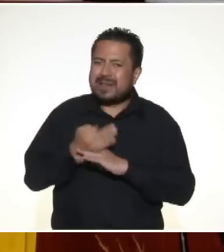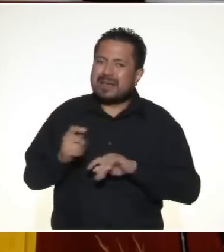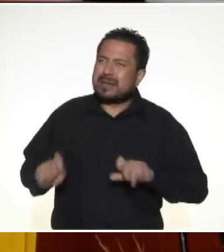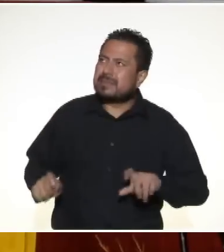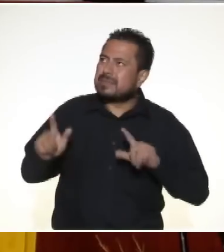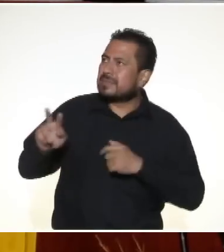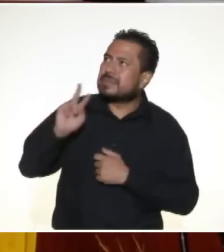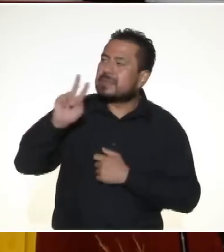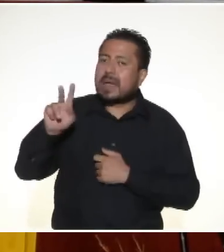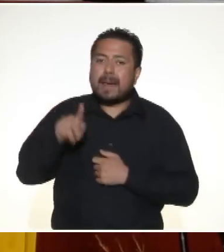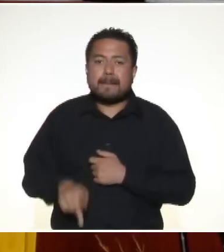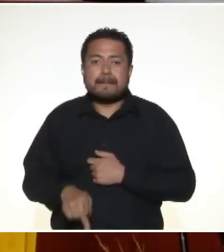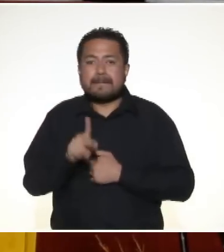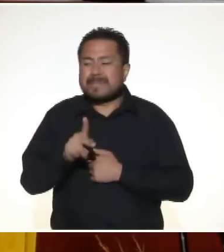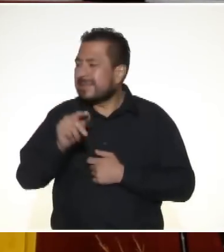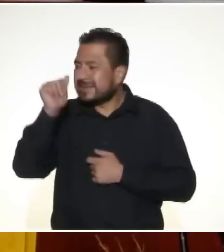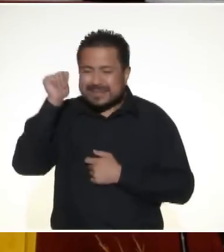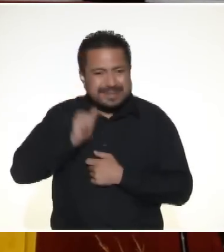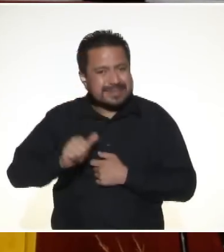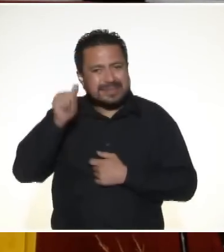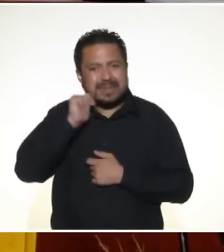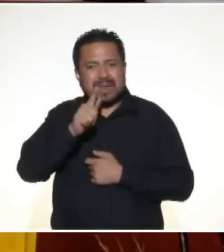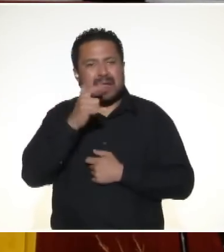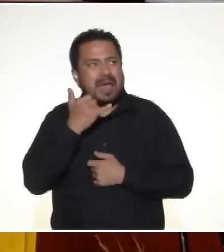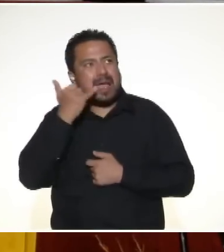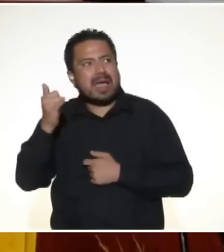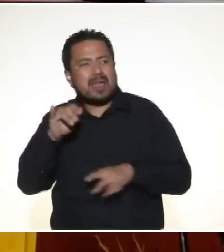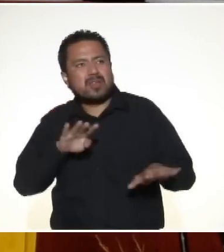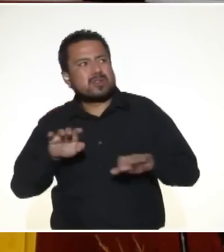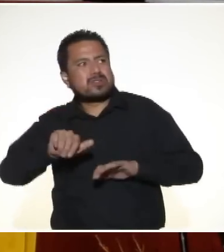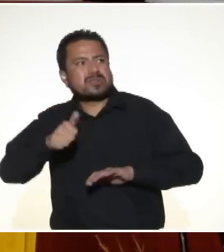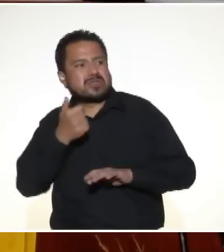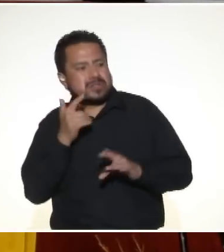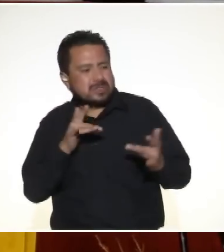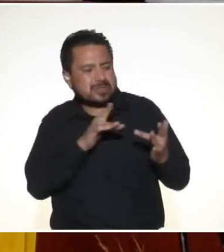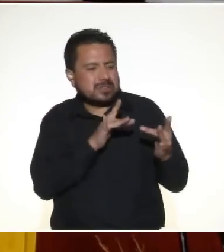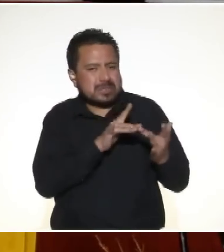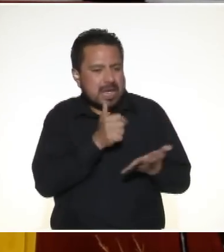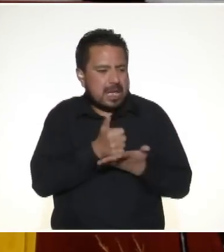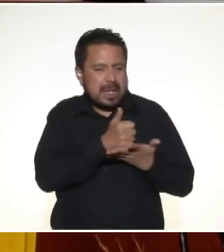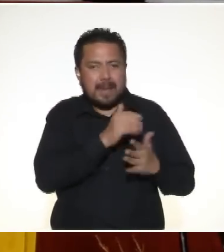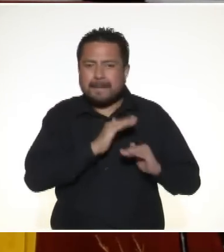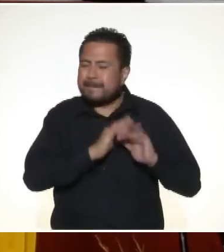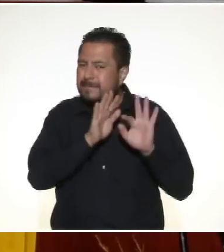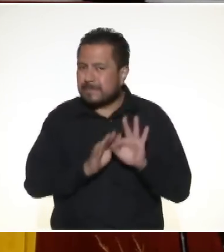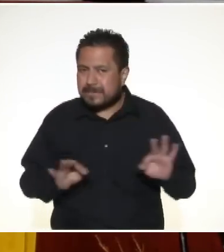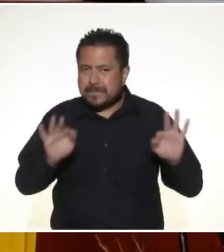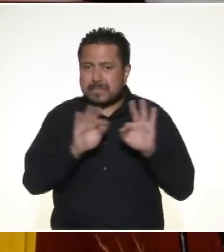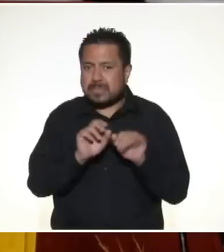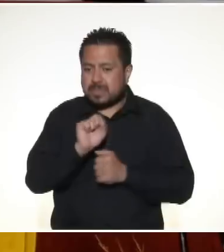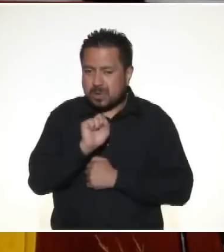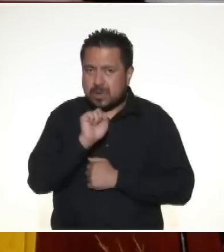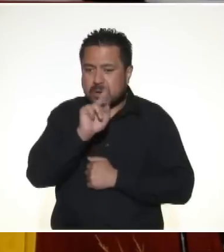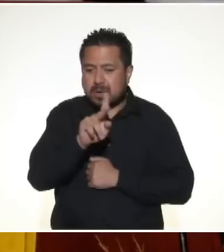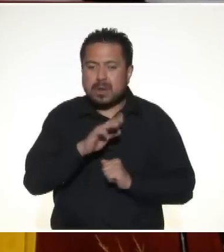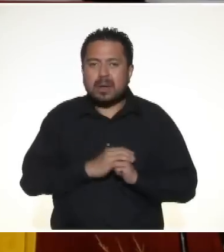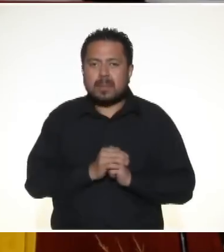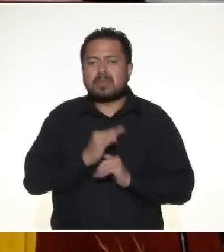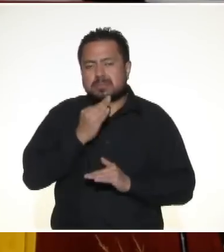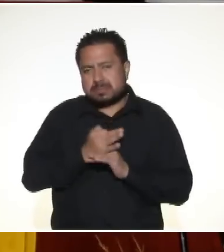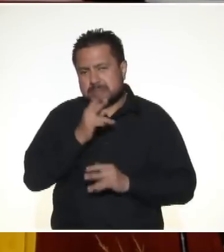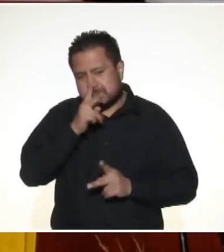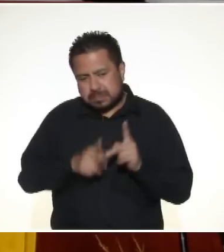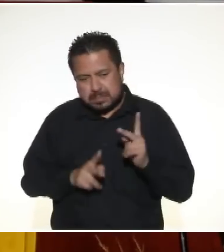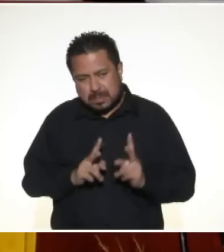cápsula, pero ante todo, siempre llamar a que llegue alguien a buscar ayuda. Sí. Eso es lo más importante. ¿Ok? Perfecto, pues vamos a hacer